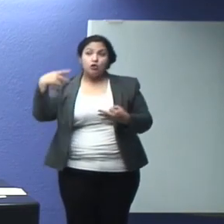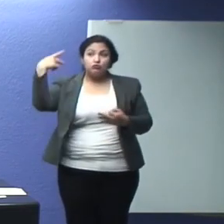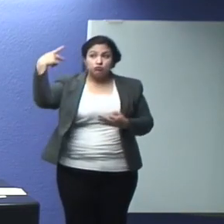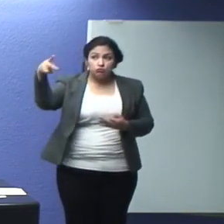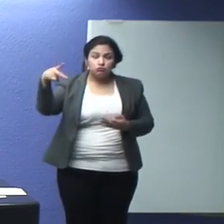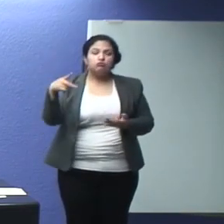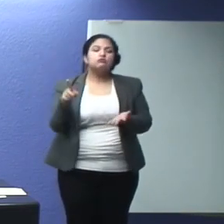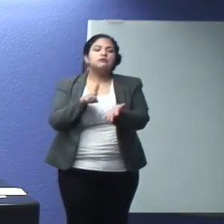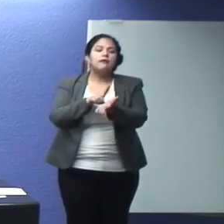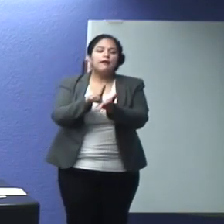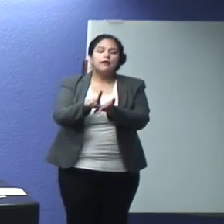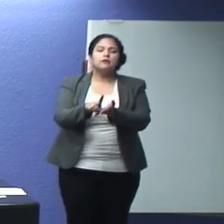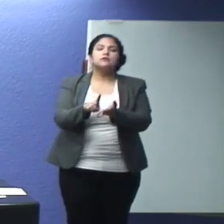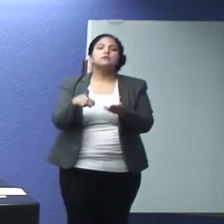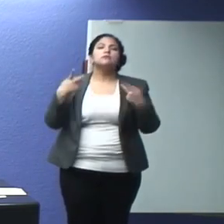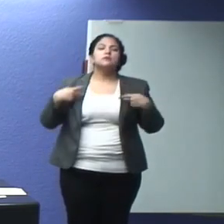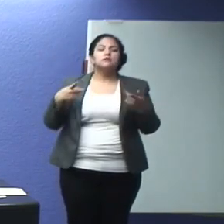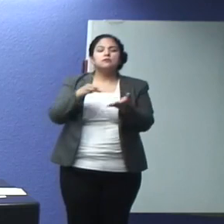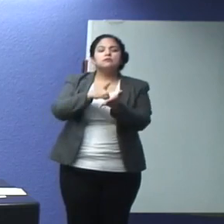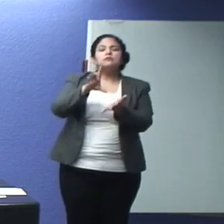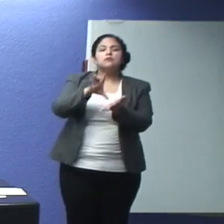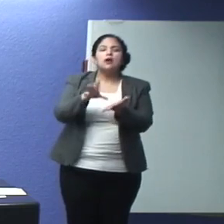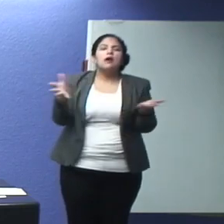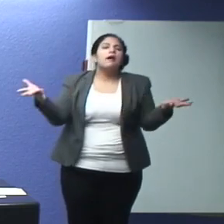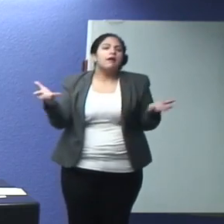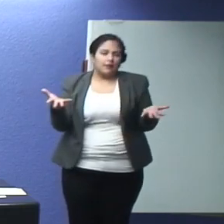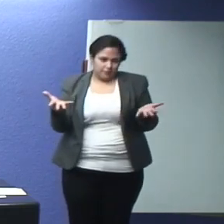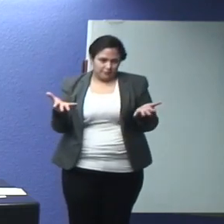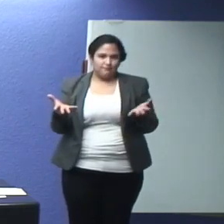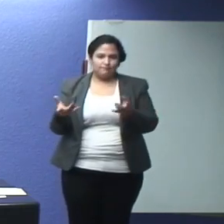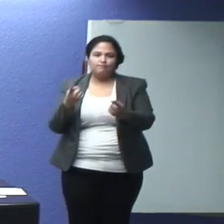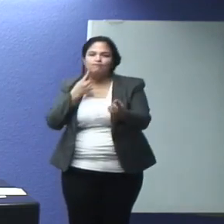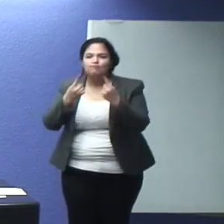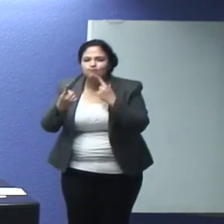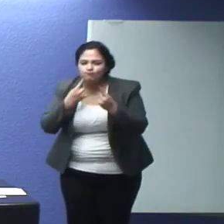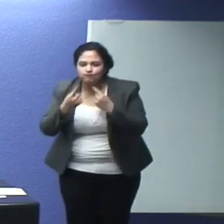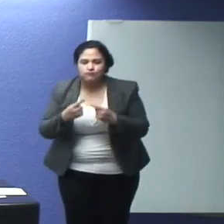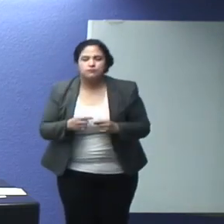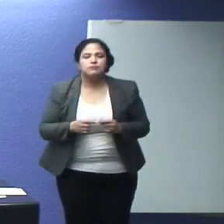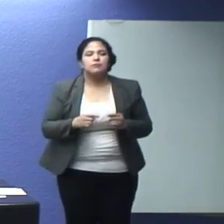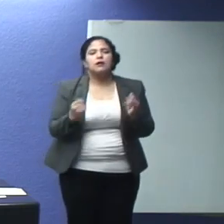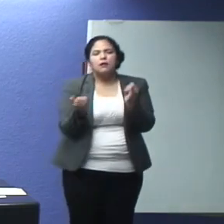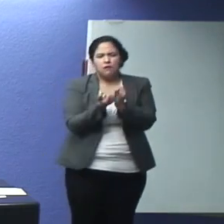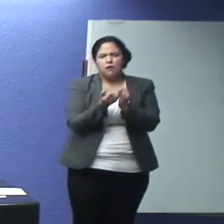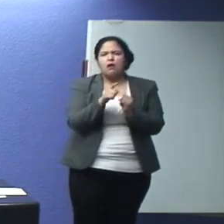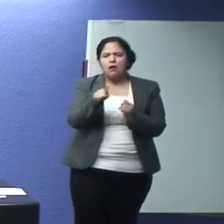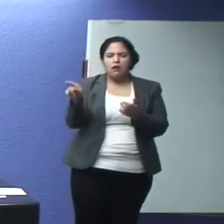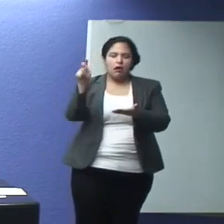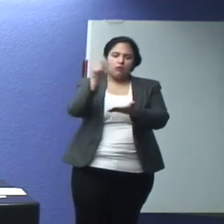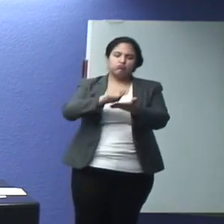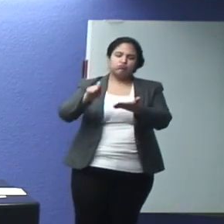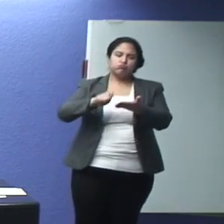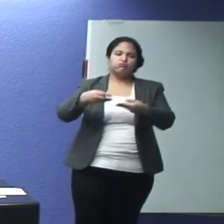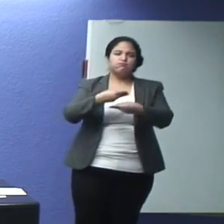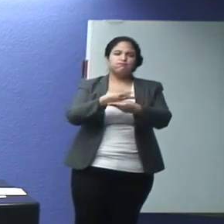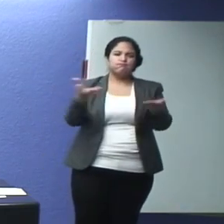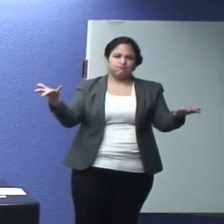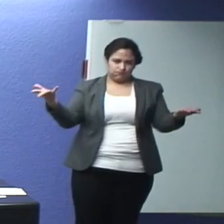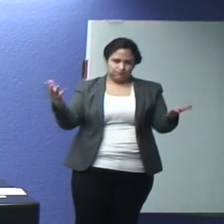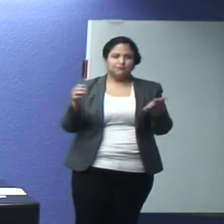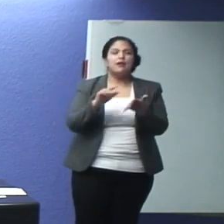las personas con discapacidad. Otras de sus publicaciones son Accesibilidad, de la colección Legislar